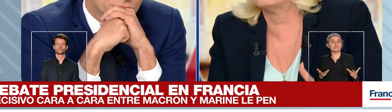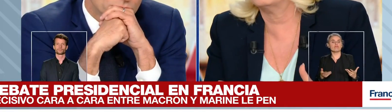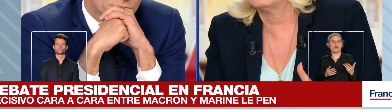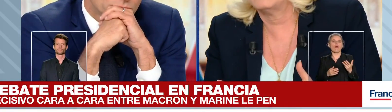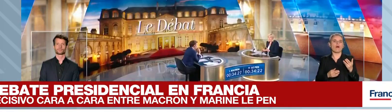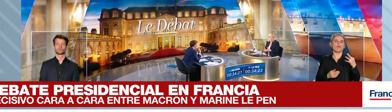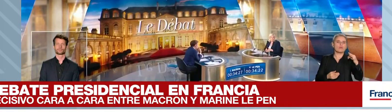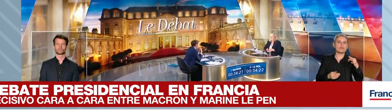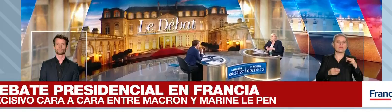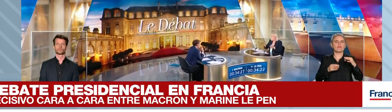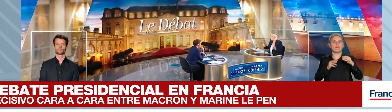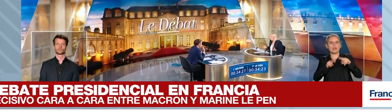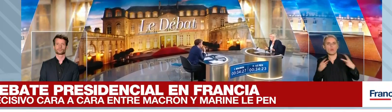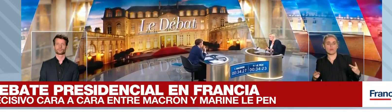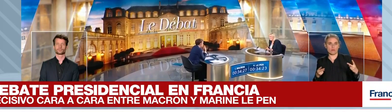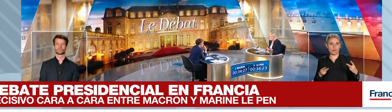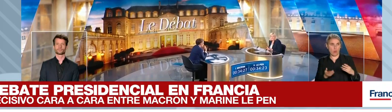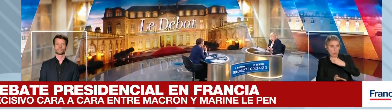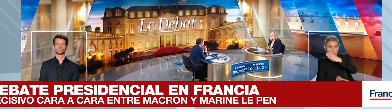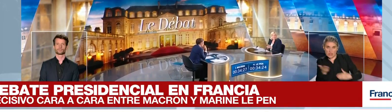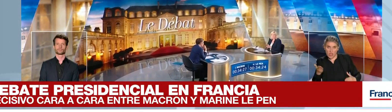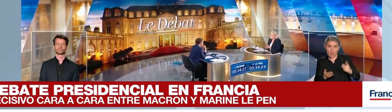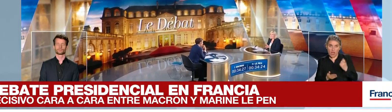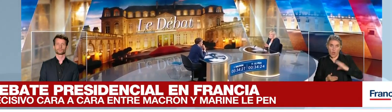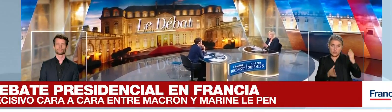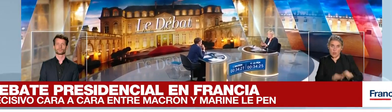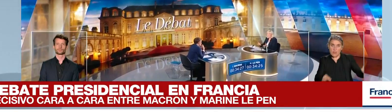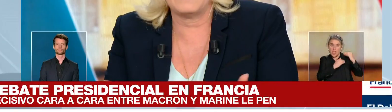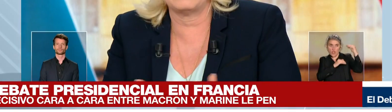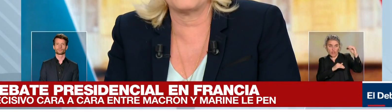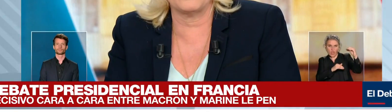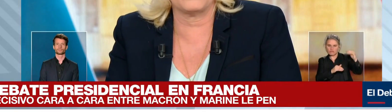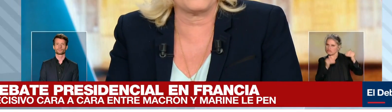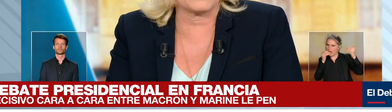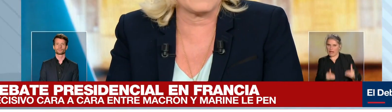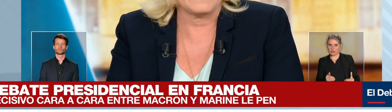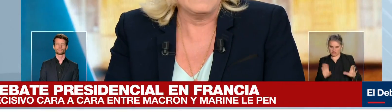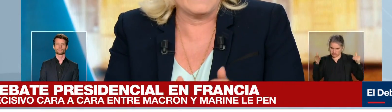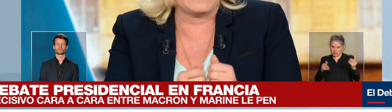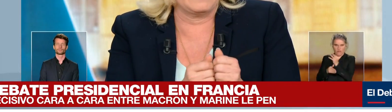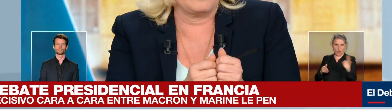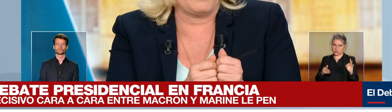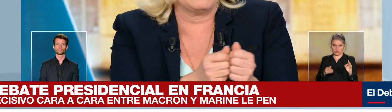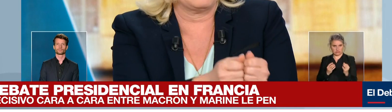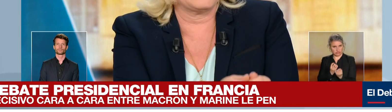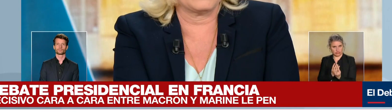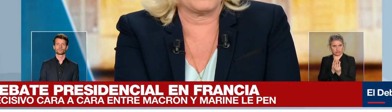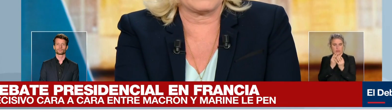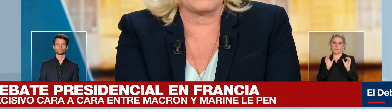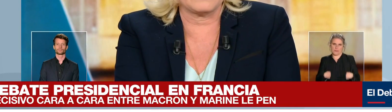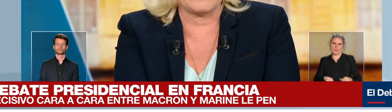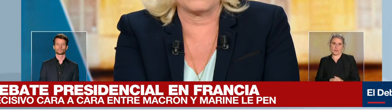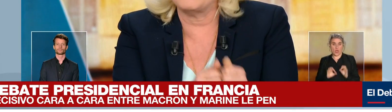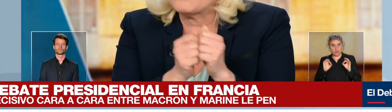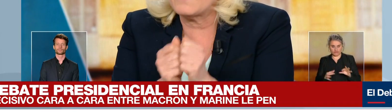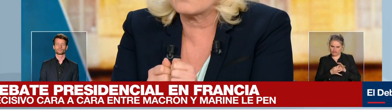dejar de importar la mitad de nuestras frutas y legumbres, ya que tenemos la capacidad de poder responder a la demanda francesa. Y